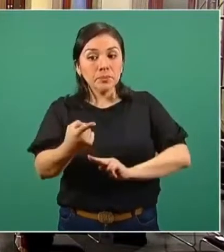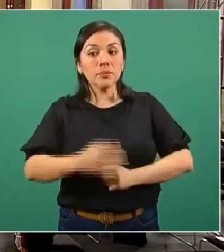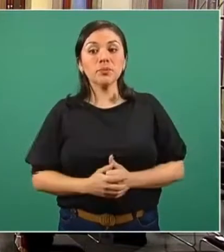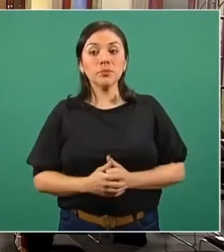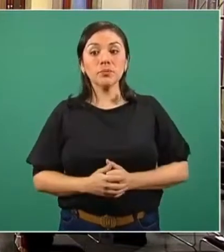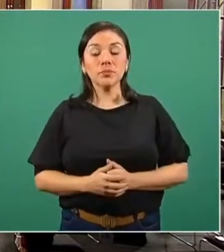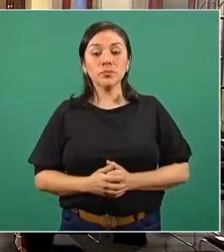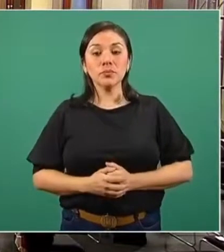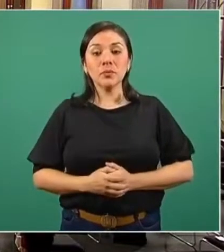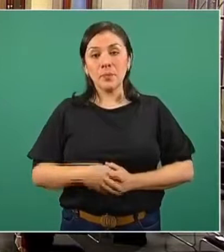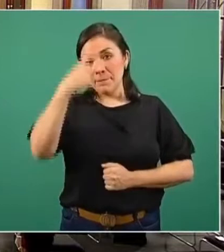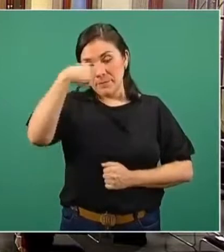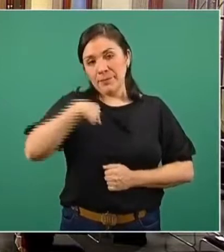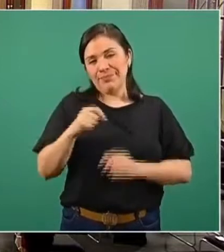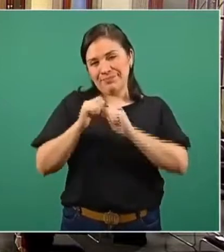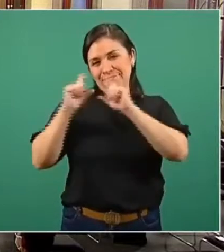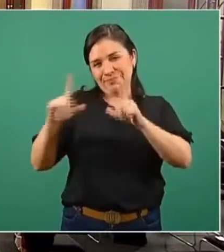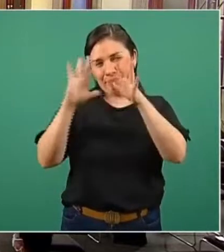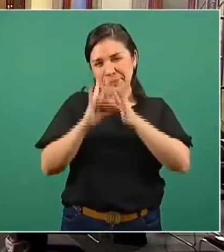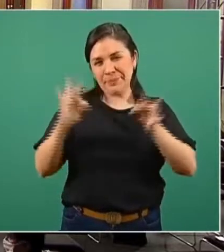la presentación,